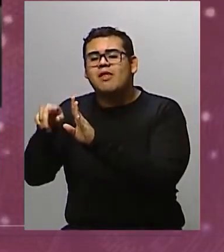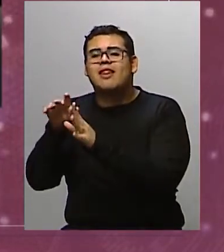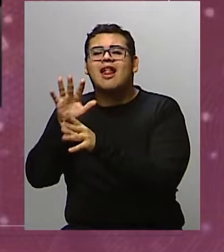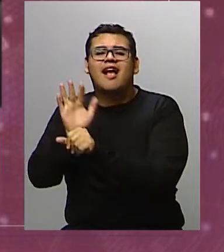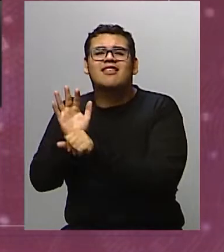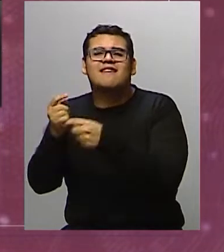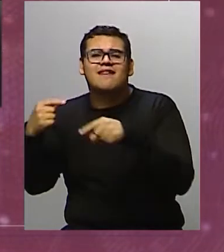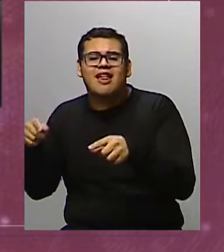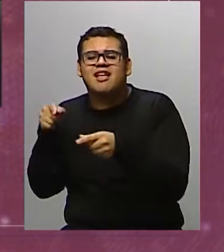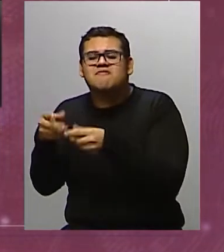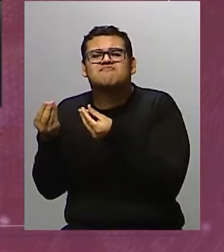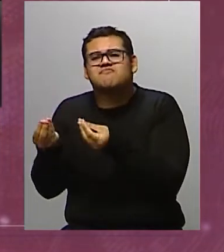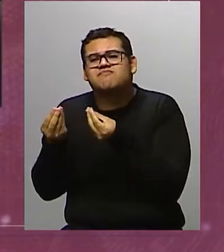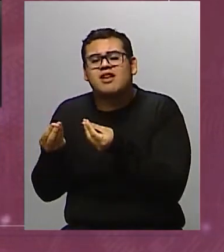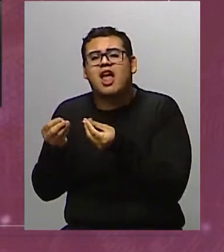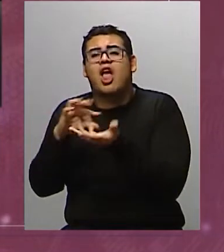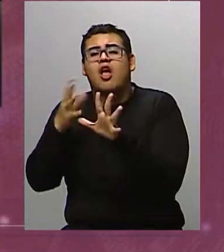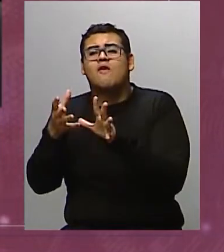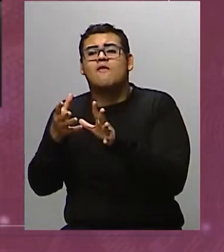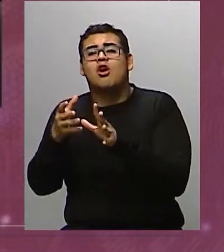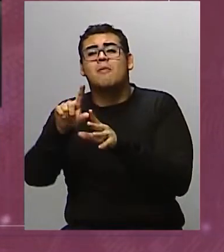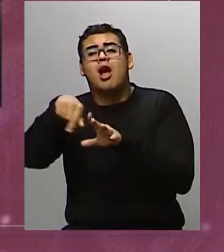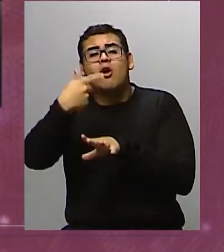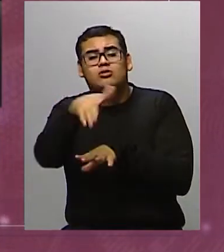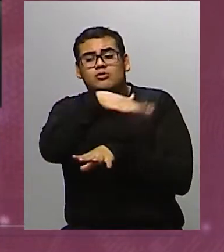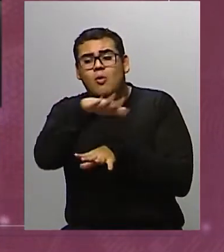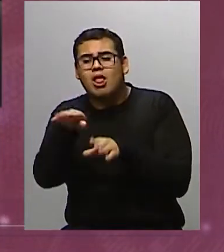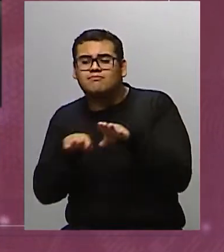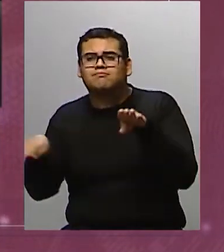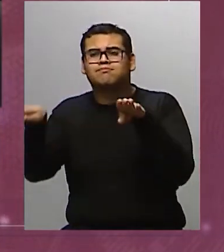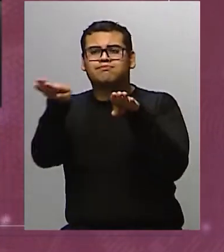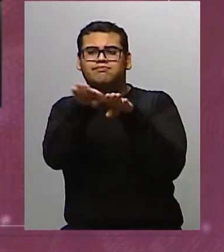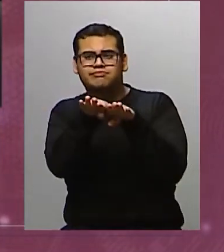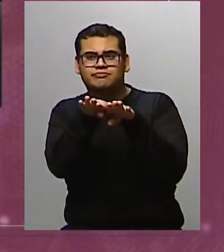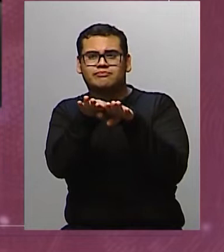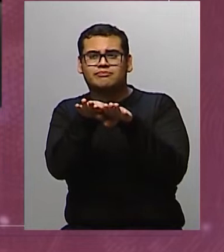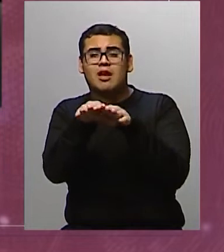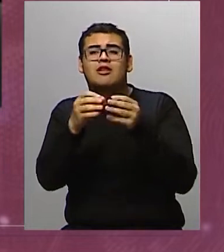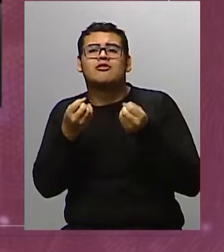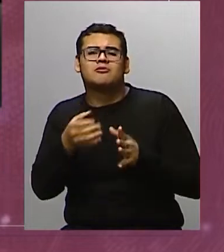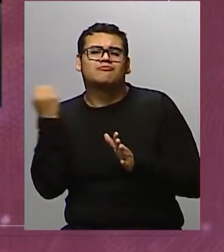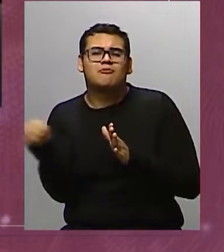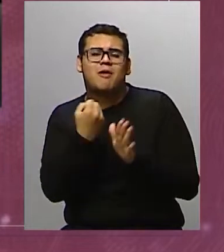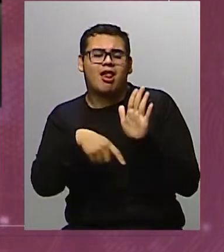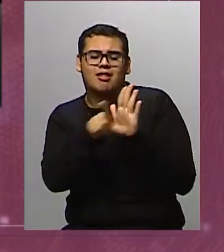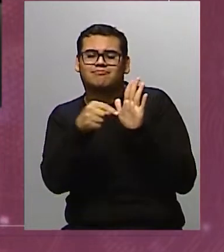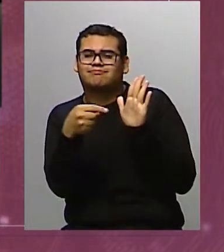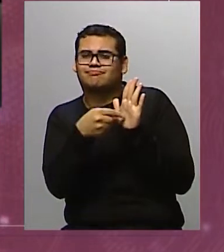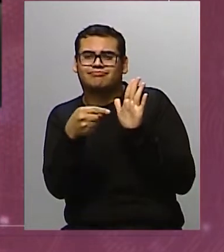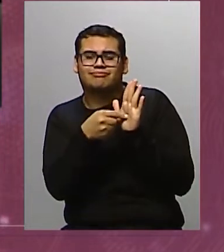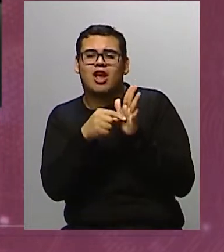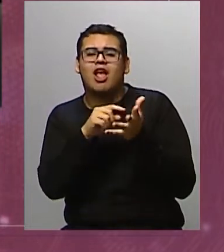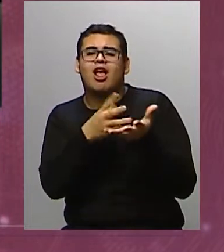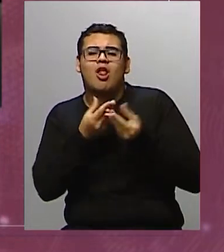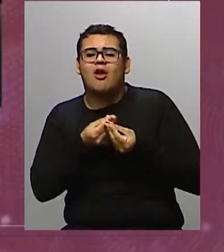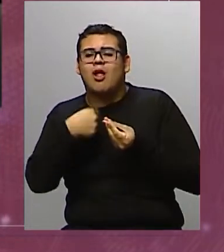una situación de igualdad respecto a otros ecosistemas. Y por eso la ley de humedales es importante, porque nos dice de qué forma usarlos